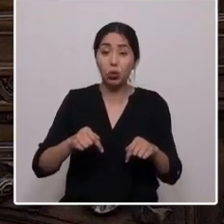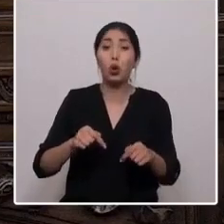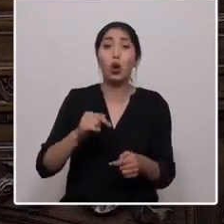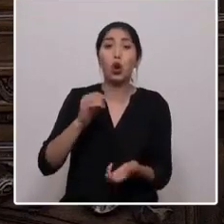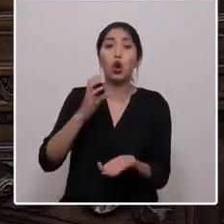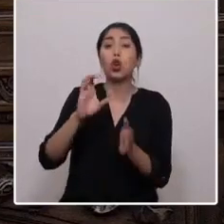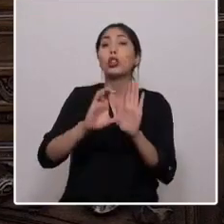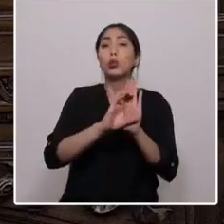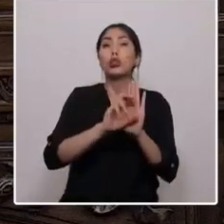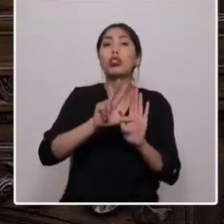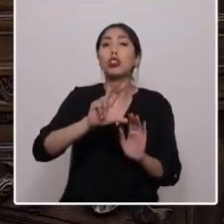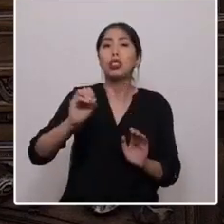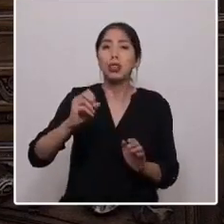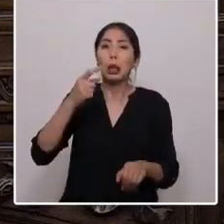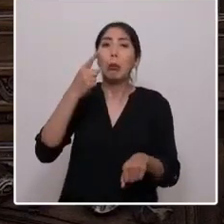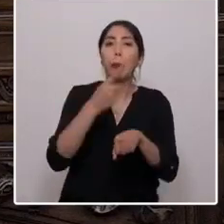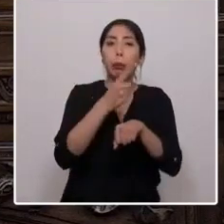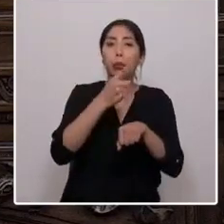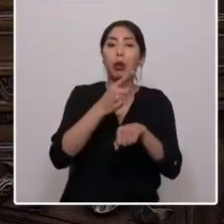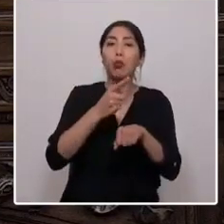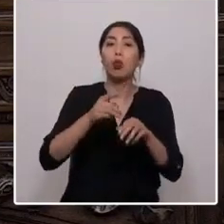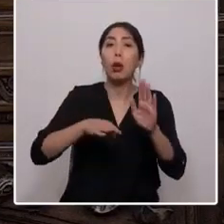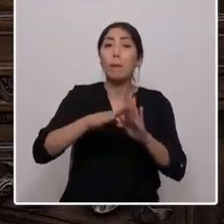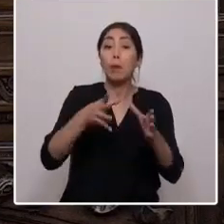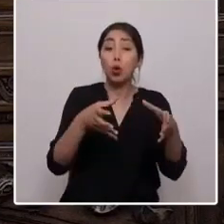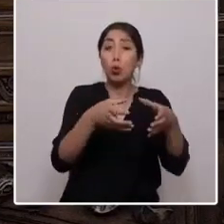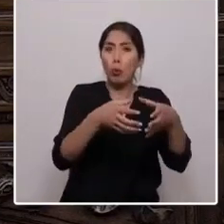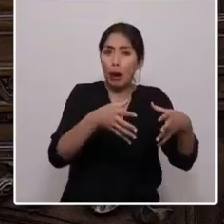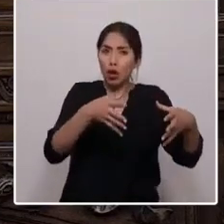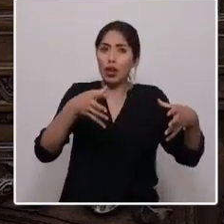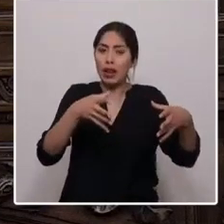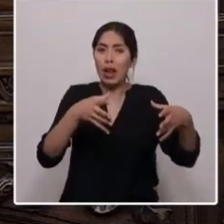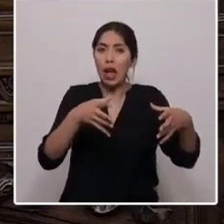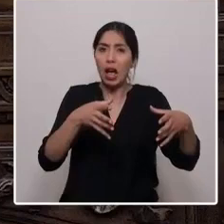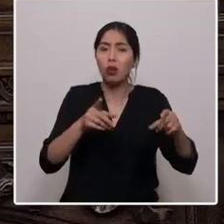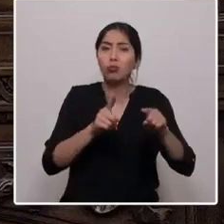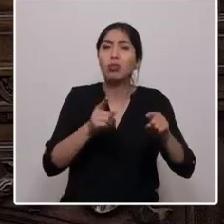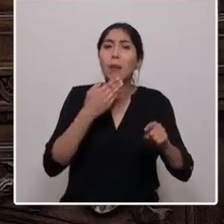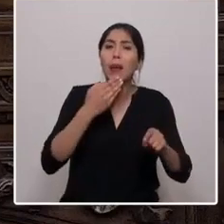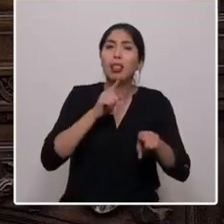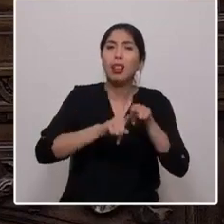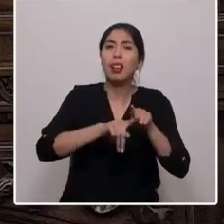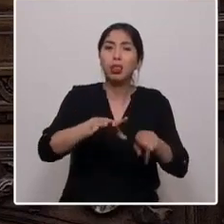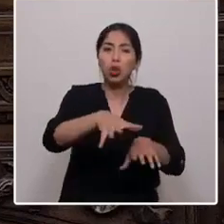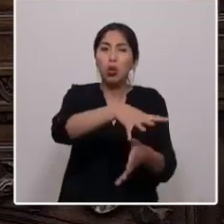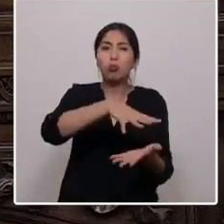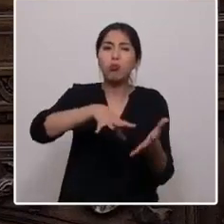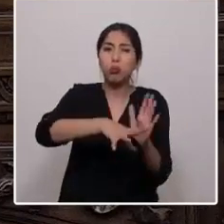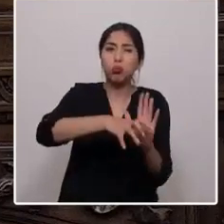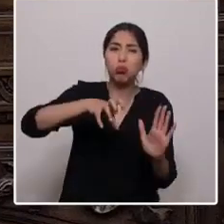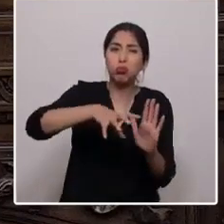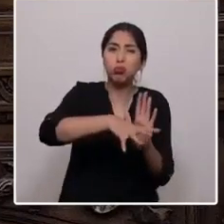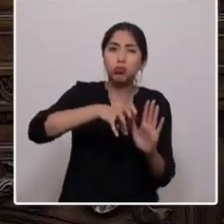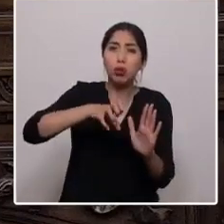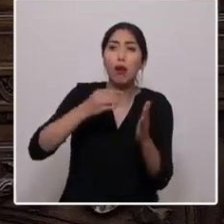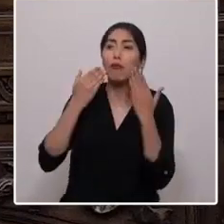no sólo prima las grandes mayorías sino que explota los territorios y sus comunidades en beneficio de unos pocos